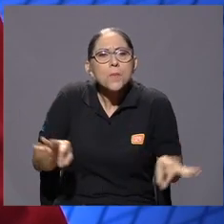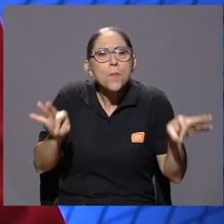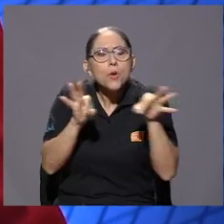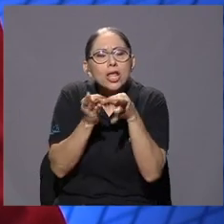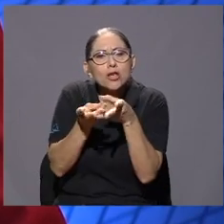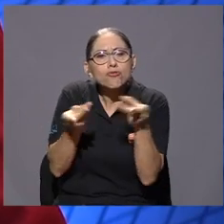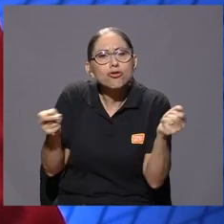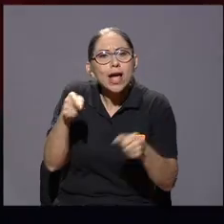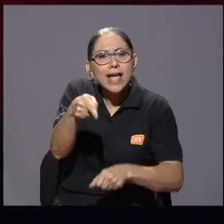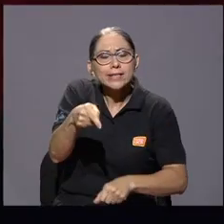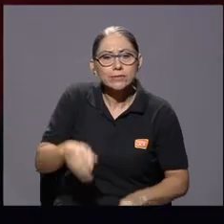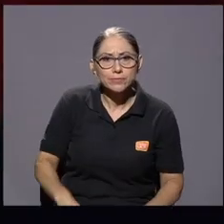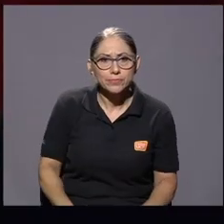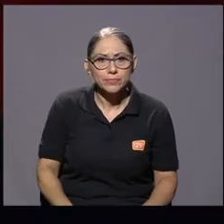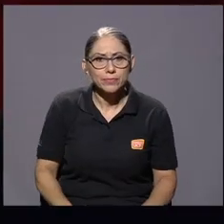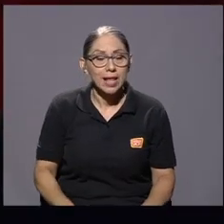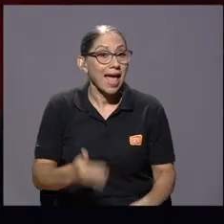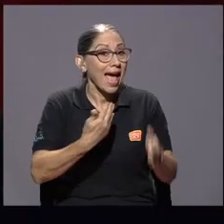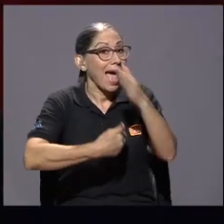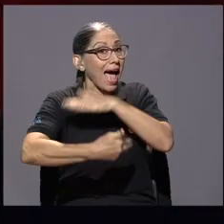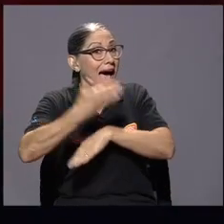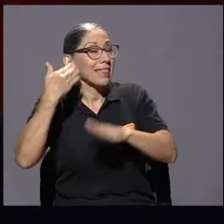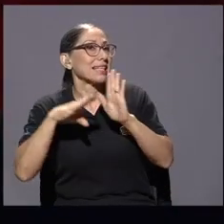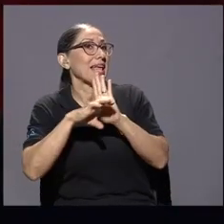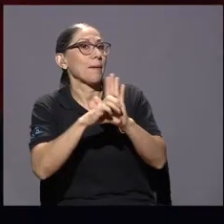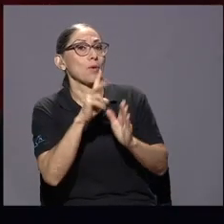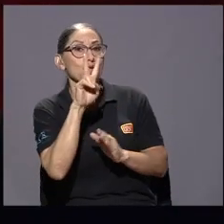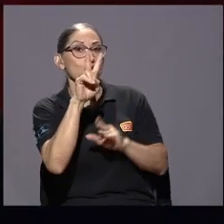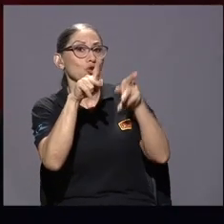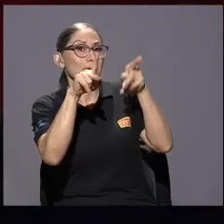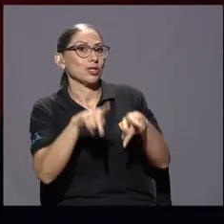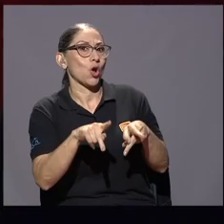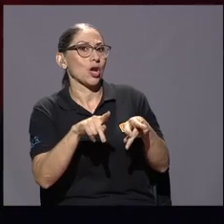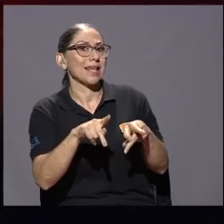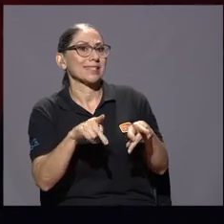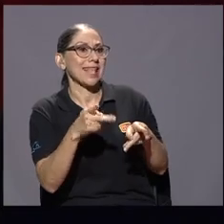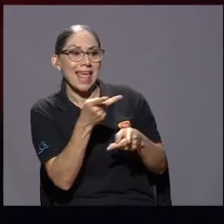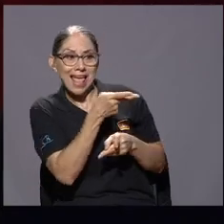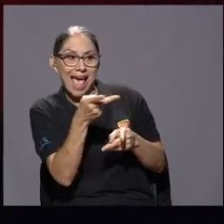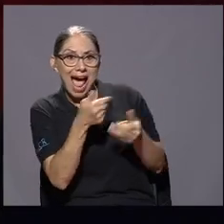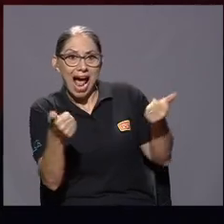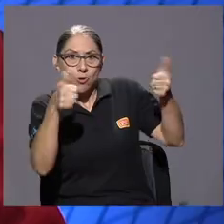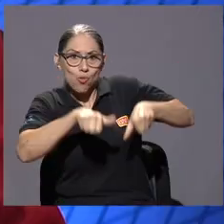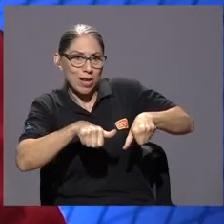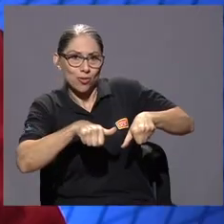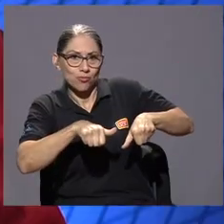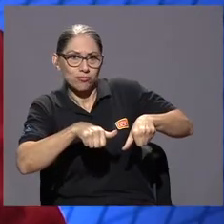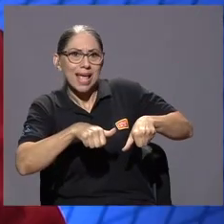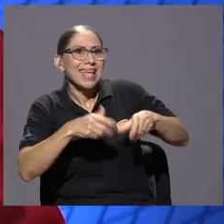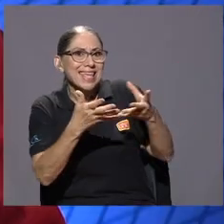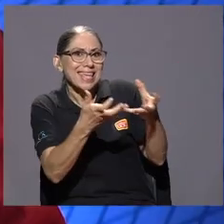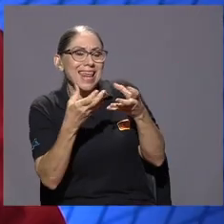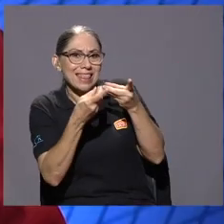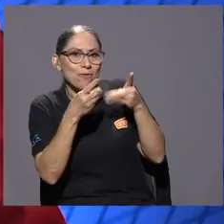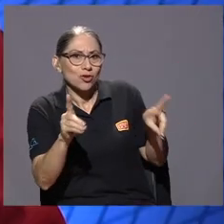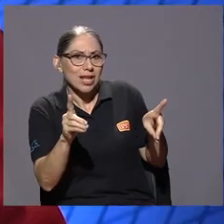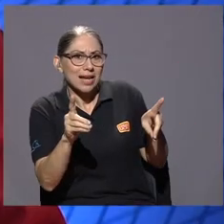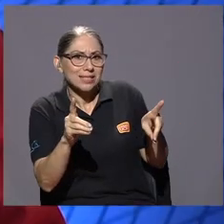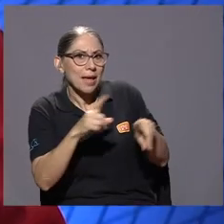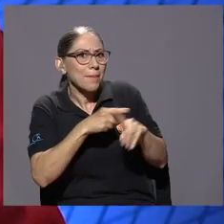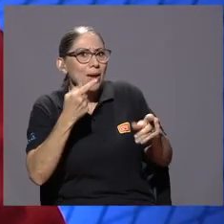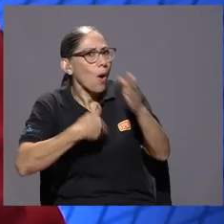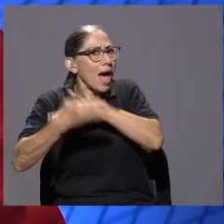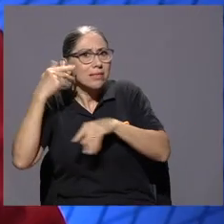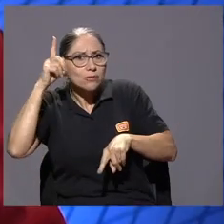que está con ese vacío. Aunque existía mutuo acuerdo, no se podía antes de 3 años, ¿era así? Exactamente, correcto. Aunque ambos